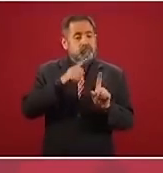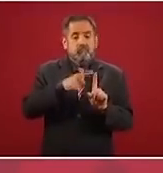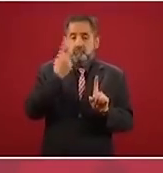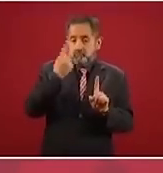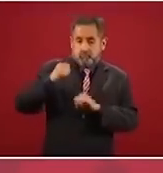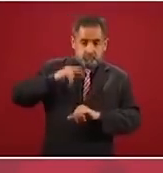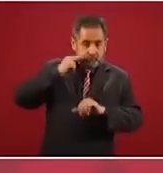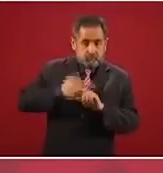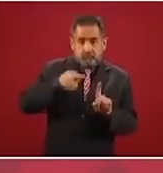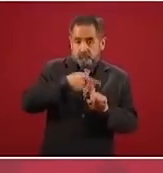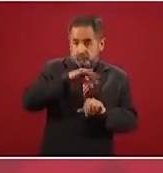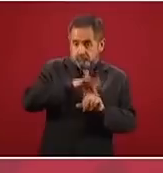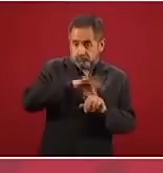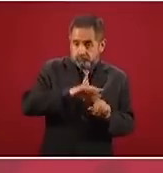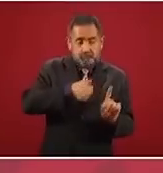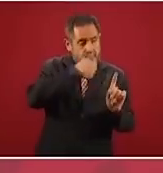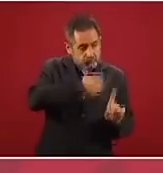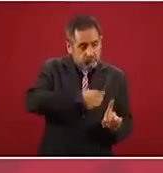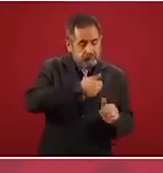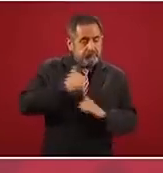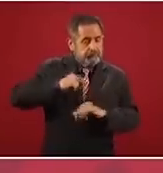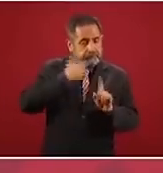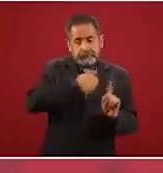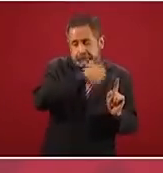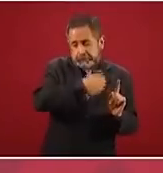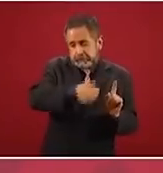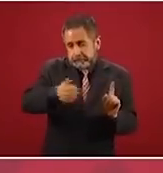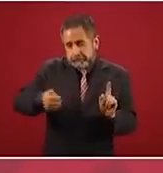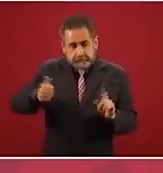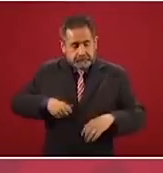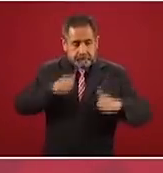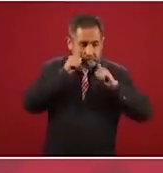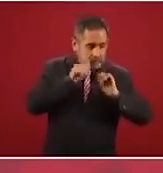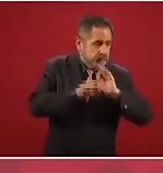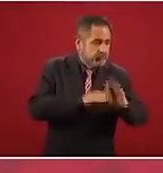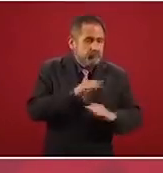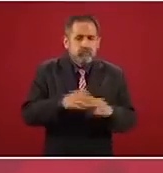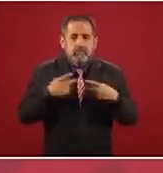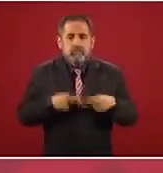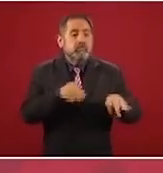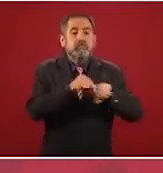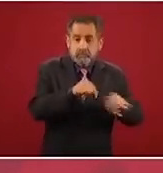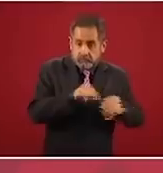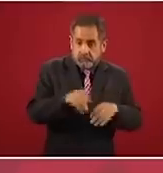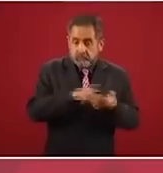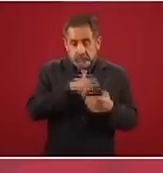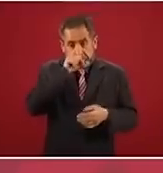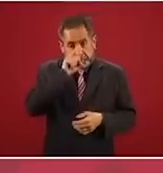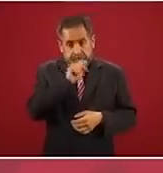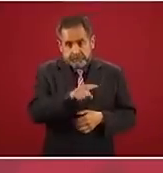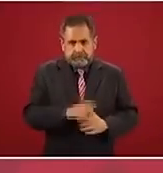encargado de la atención a los trabajadores del